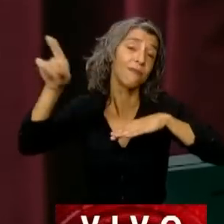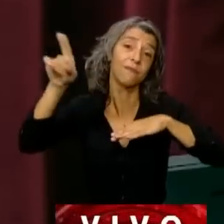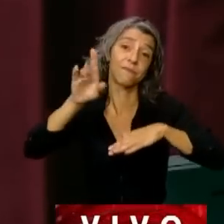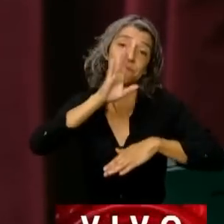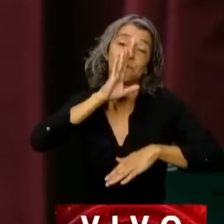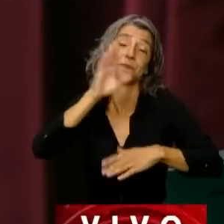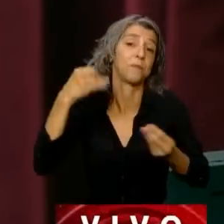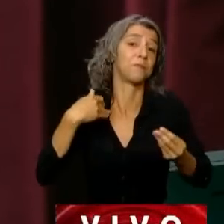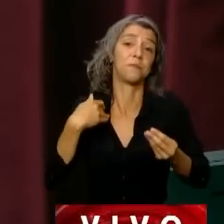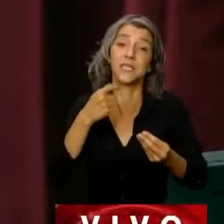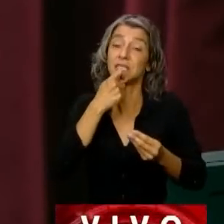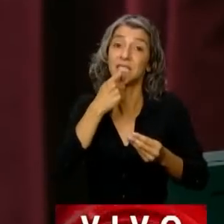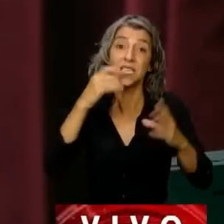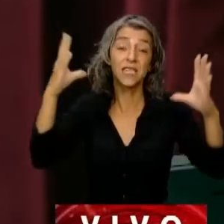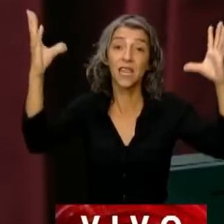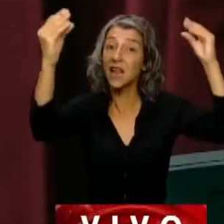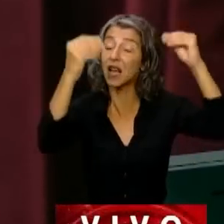favor, respeto.